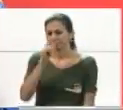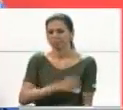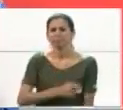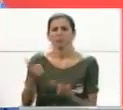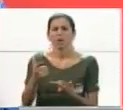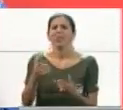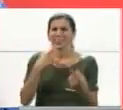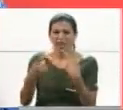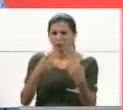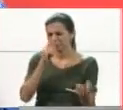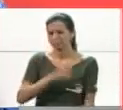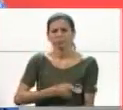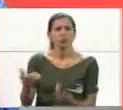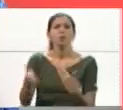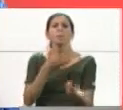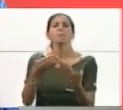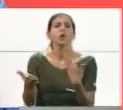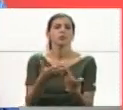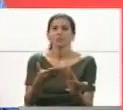esperar resultados.